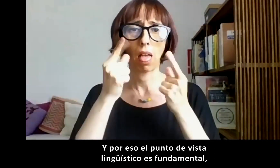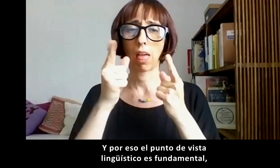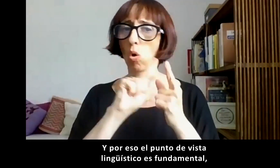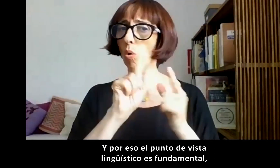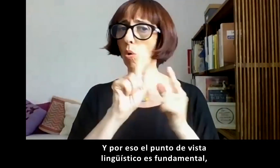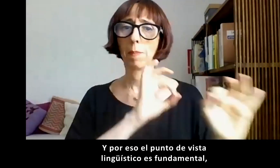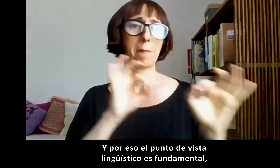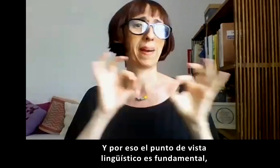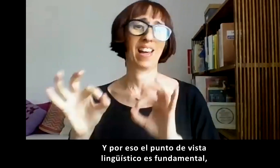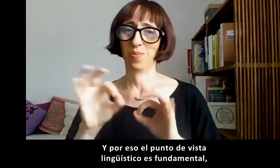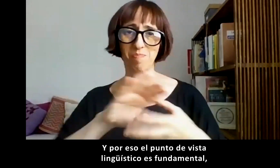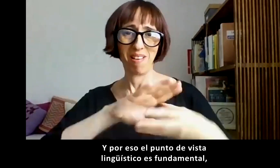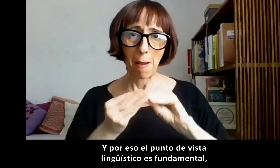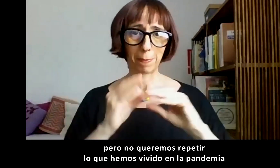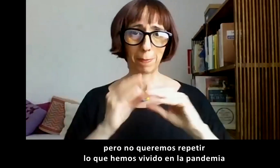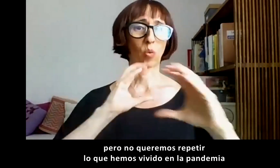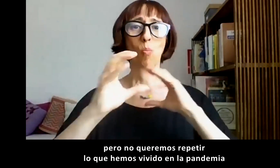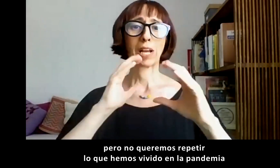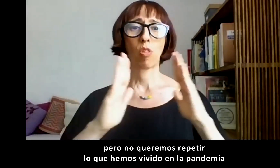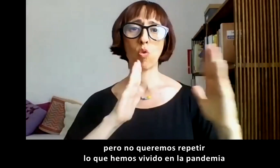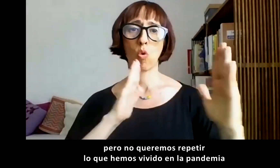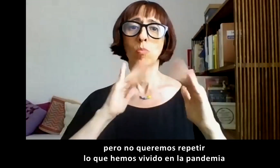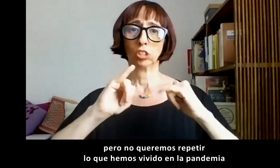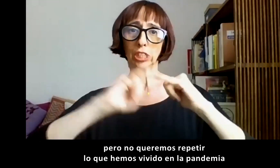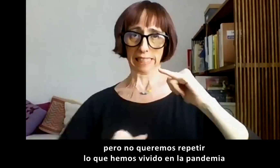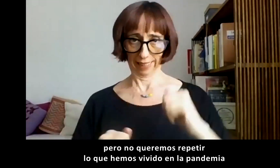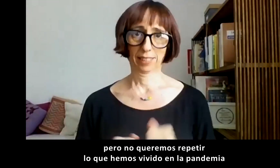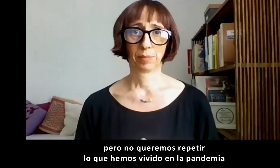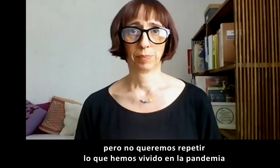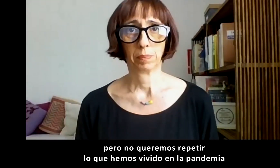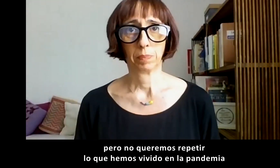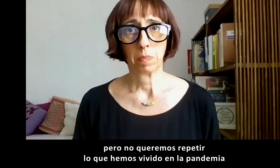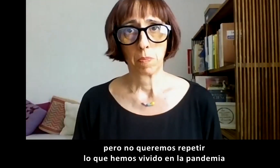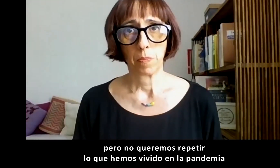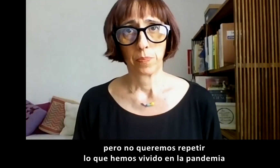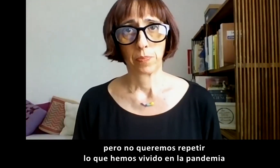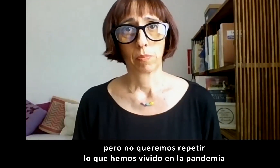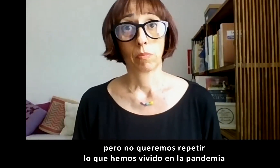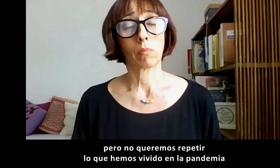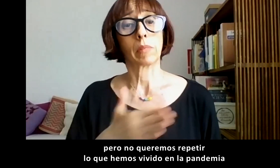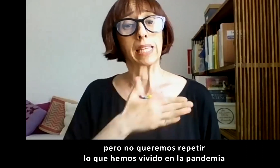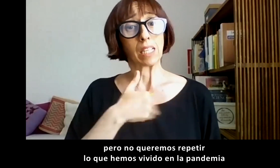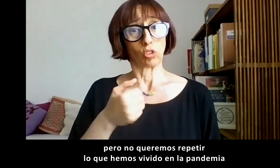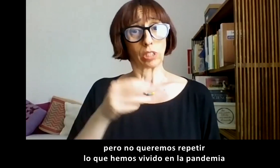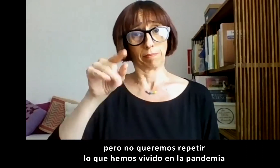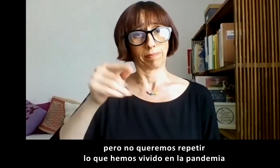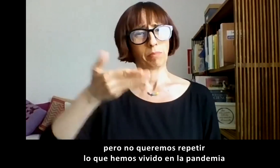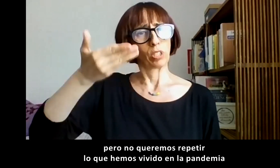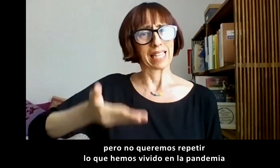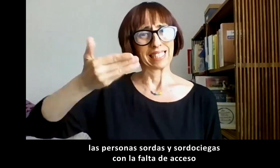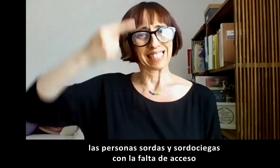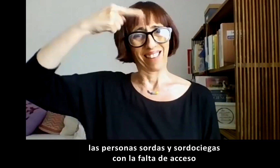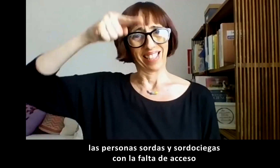y por eso el punto de vista lingüístico es fundamental, pero no queremos repetir lo que hemos vivido en la pandemia en las personas